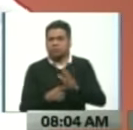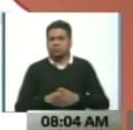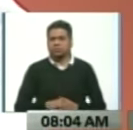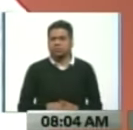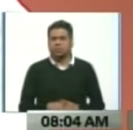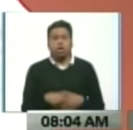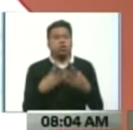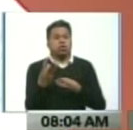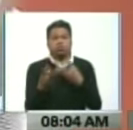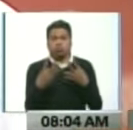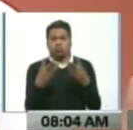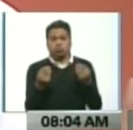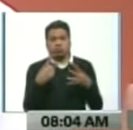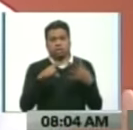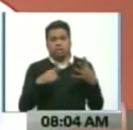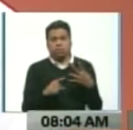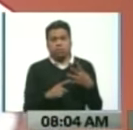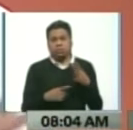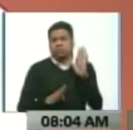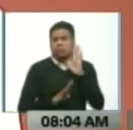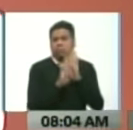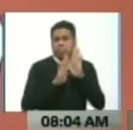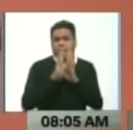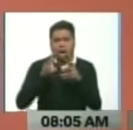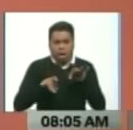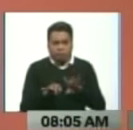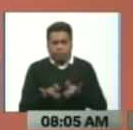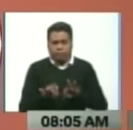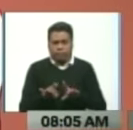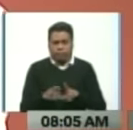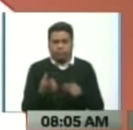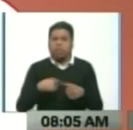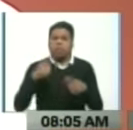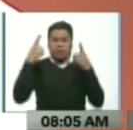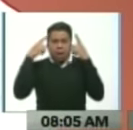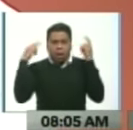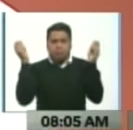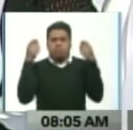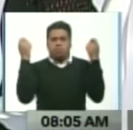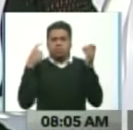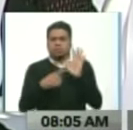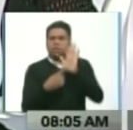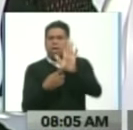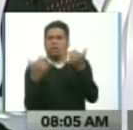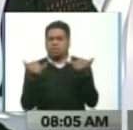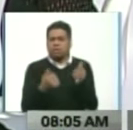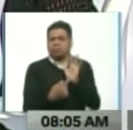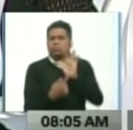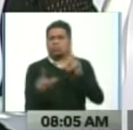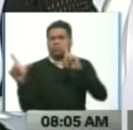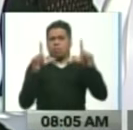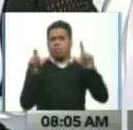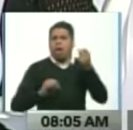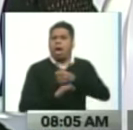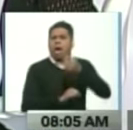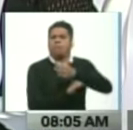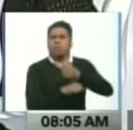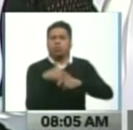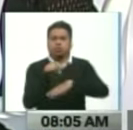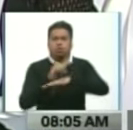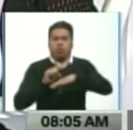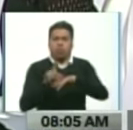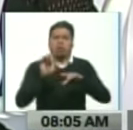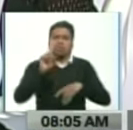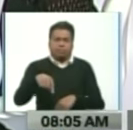son muchas cosas, pues, porque estamos desarrollando, pero también estamos aquí promocionando, claro, pero también, claro, bueno, buscando apoyo del Estado, también estamos armando el